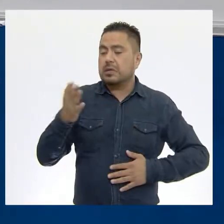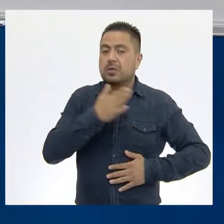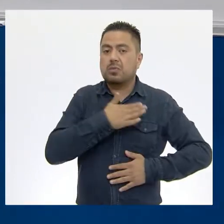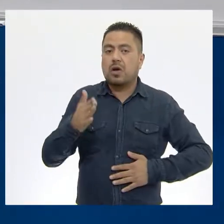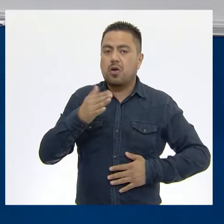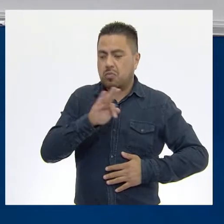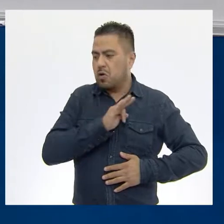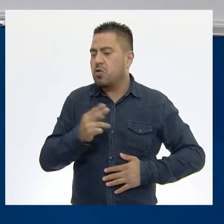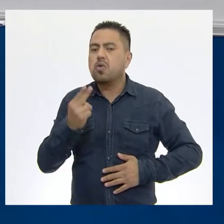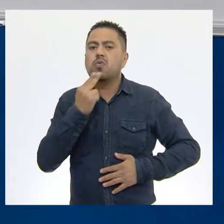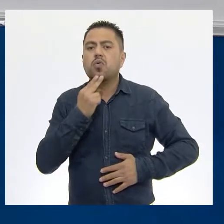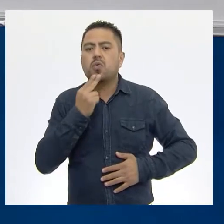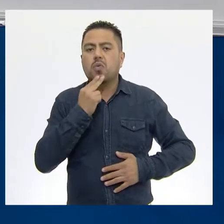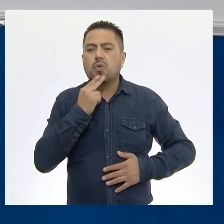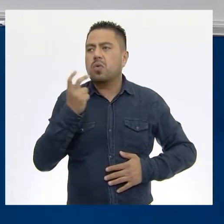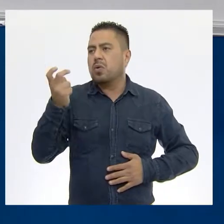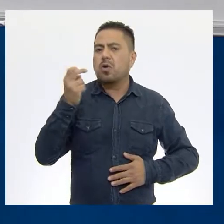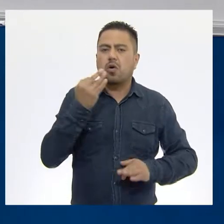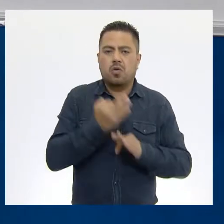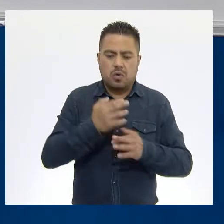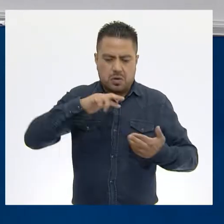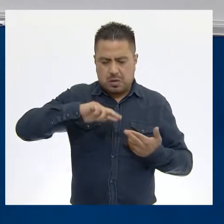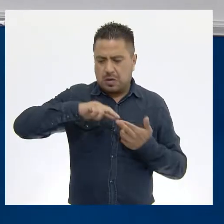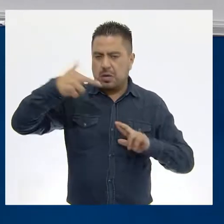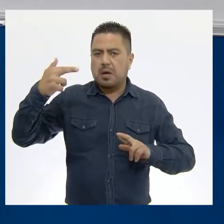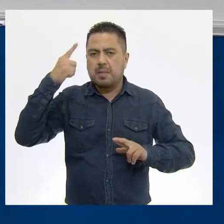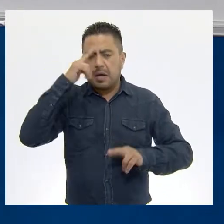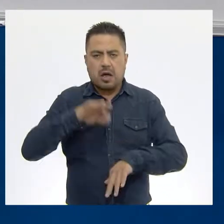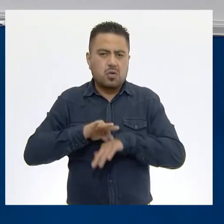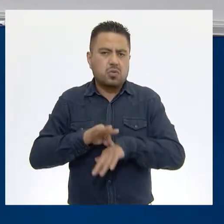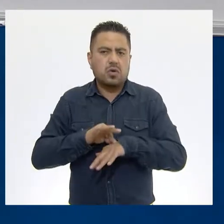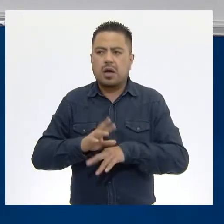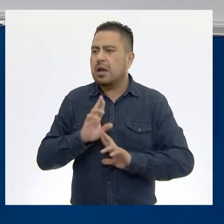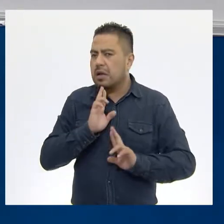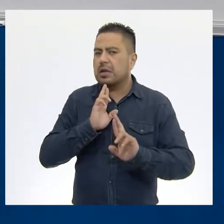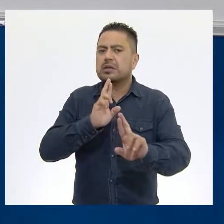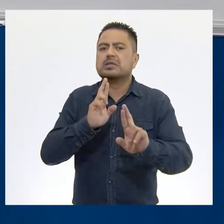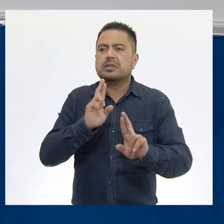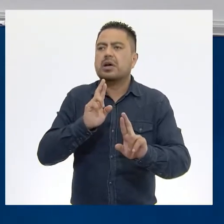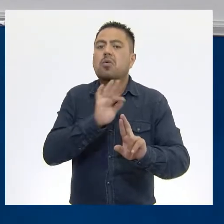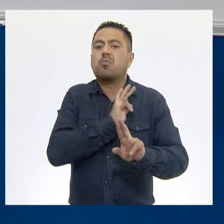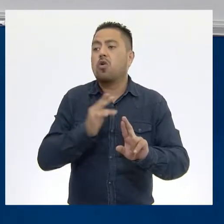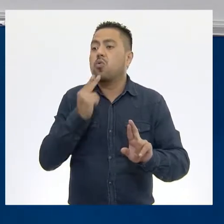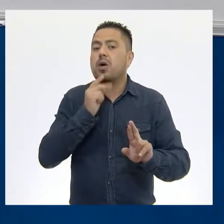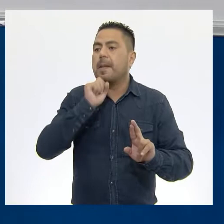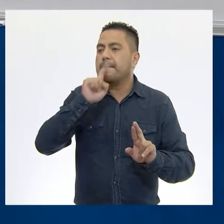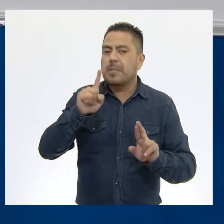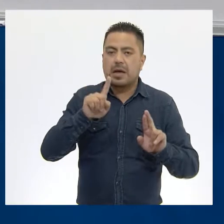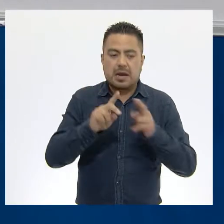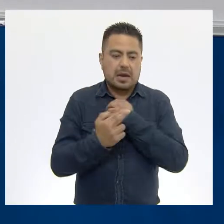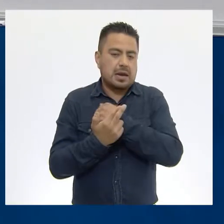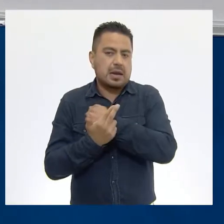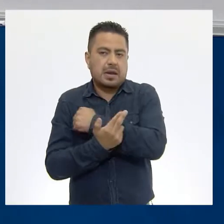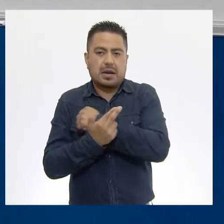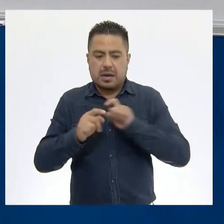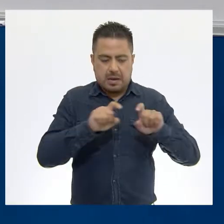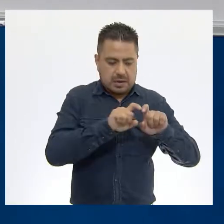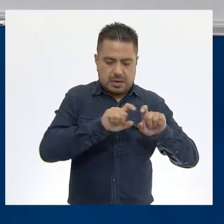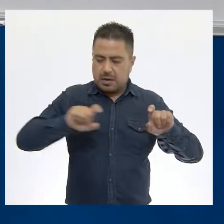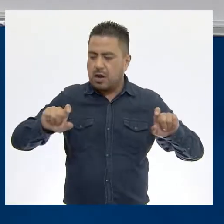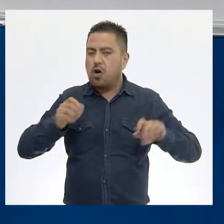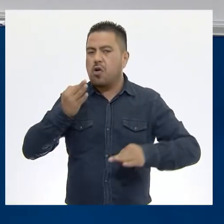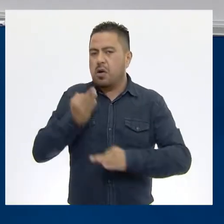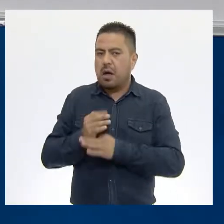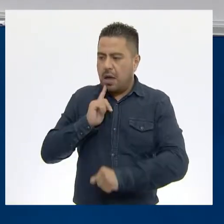podrían utilizar ahorita un cordón y para comprobar los resultados podrían utilizar también una regla. Pero